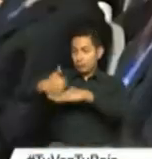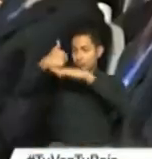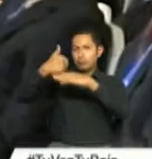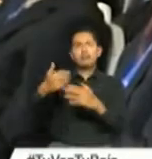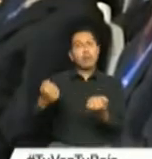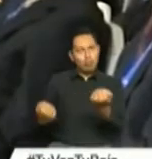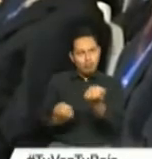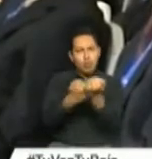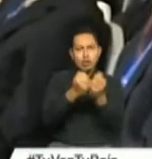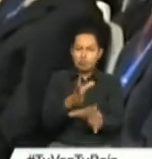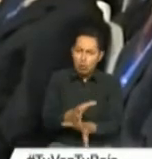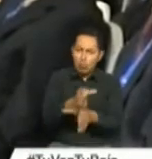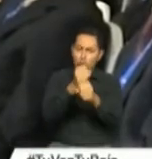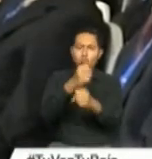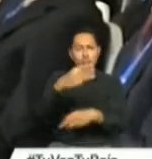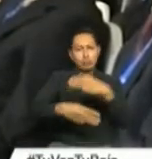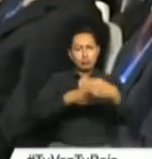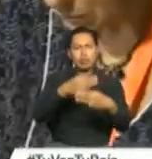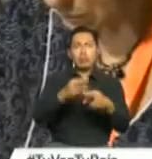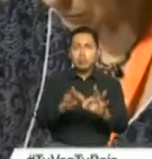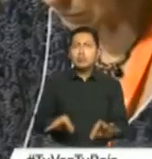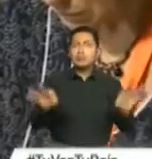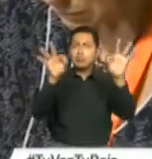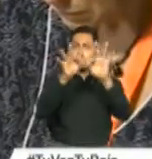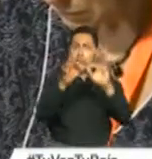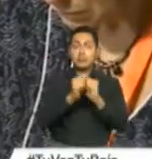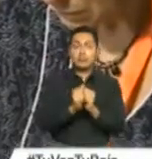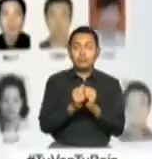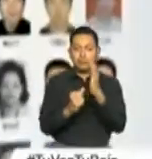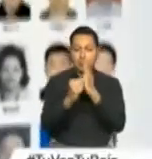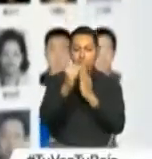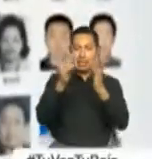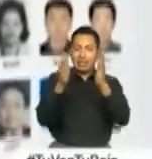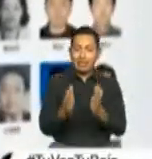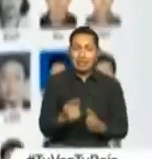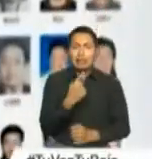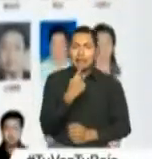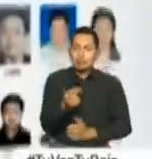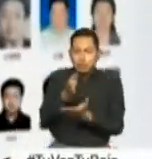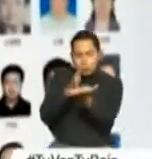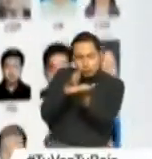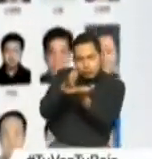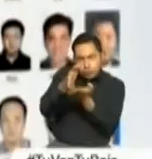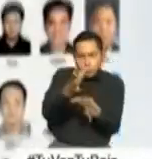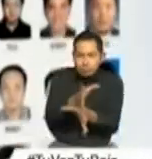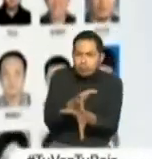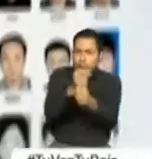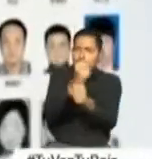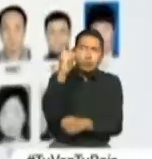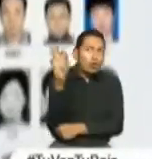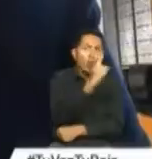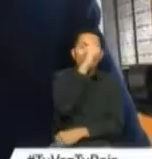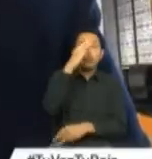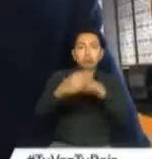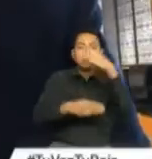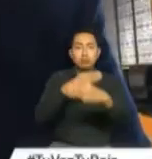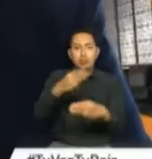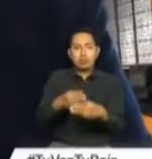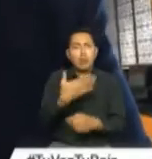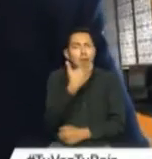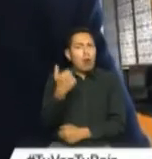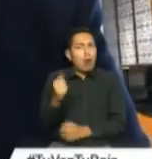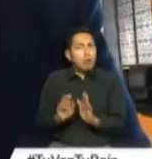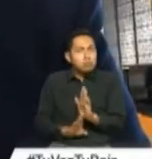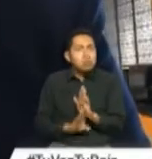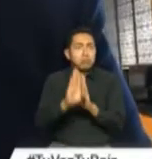ello, el ministro del Interior indicó que ese sería el camino correcto para mejorar el sistema de seguridad a nivel mundial. Estos